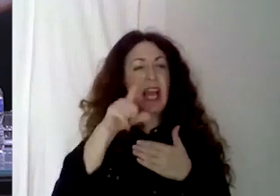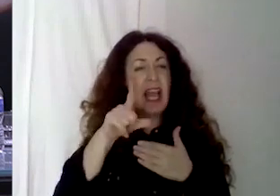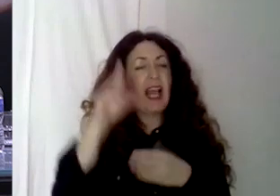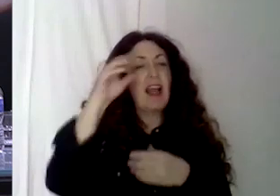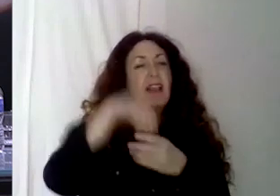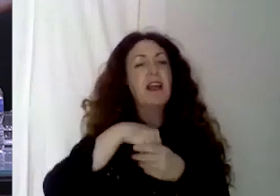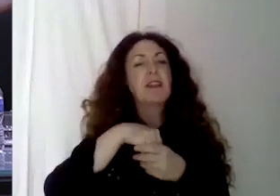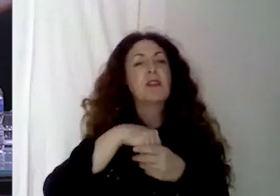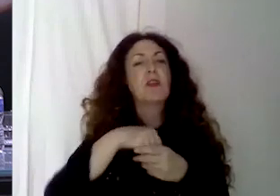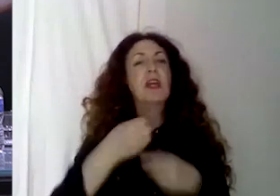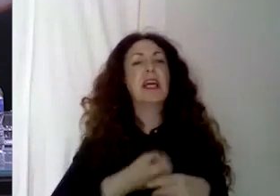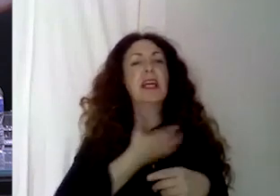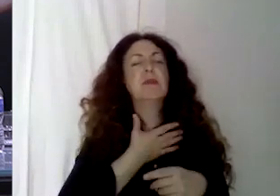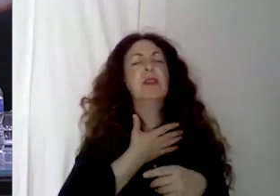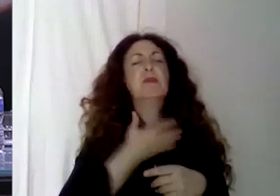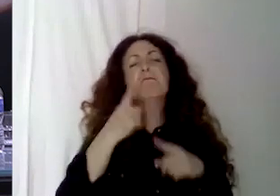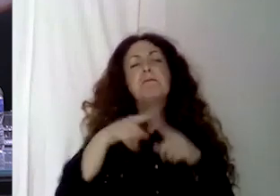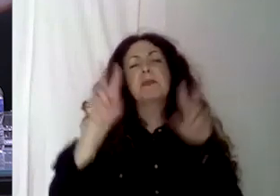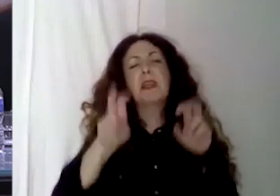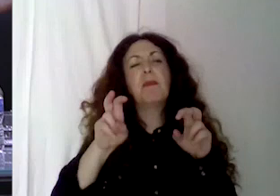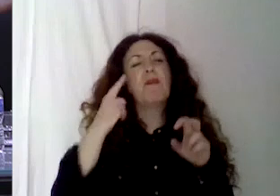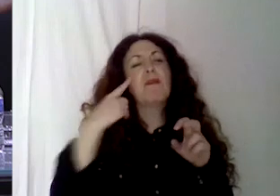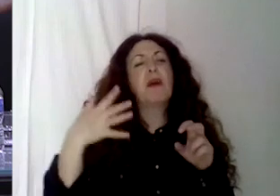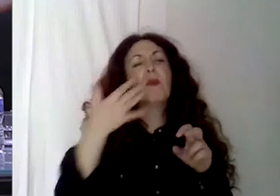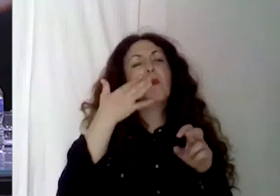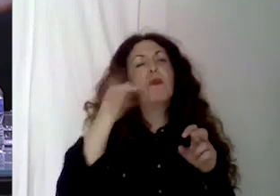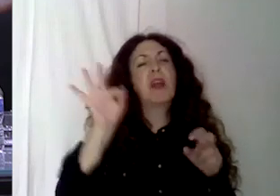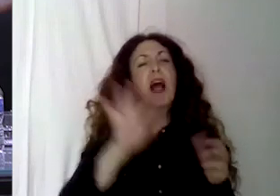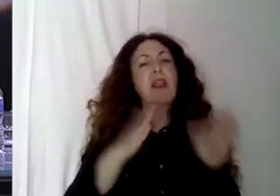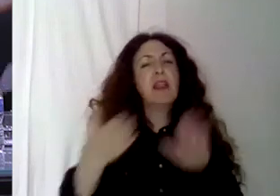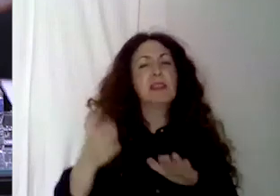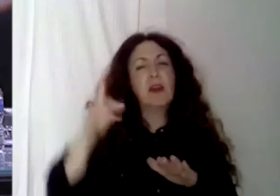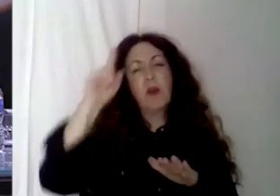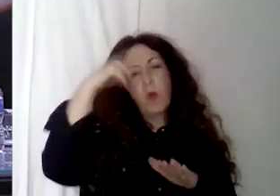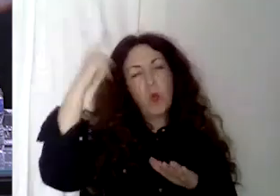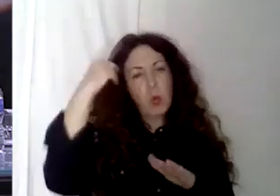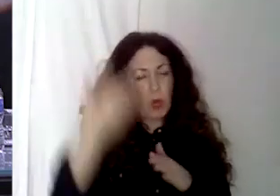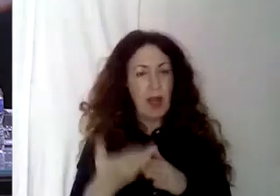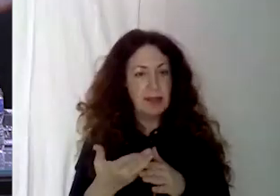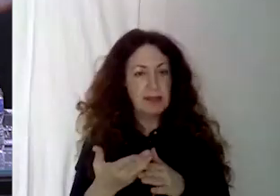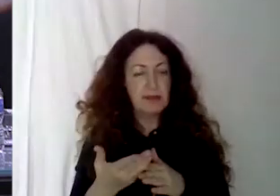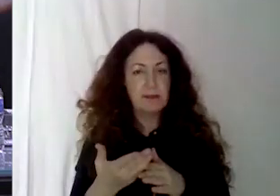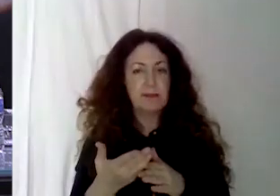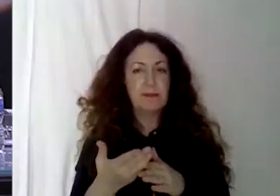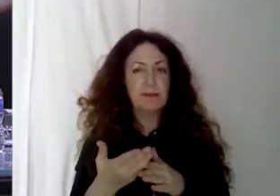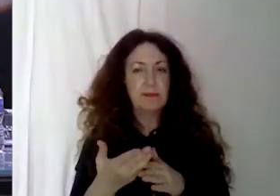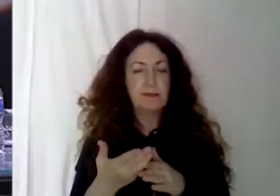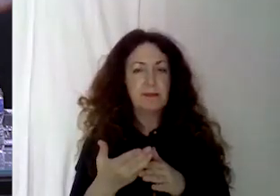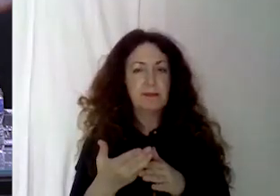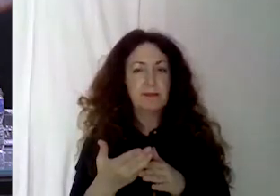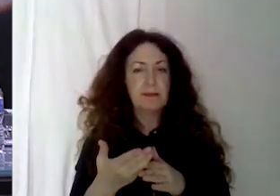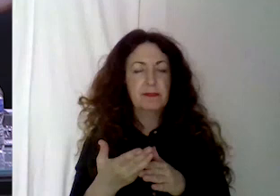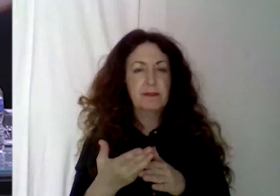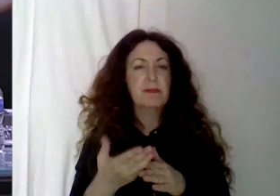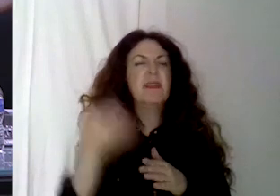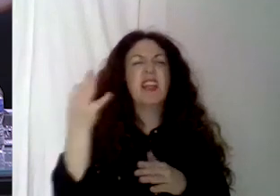sobre el famoso Bildung, ¿no?, que los franceses tradujeron por cultura y todos tranquilos? ¿Qué es?